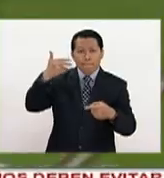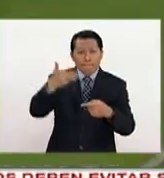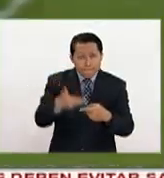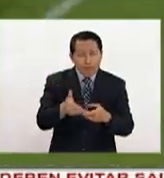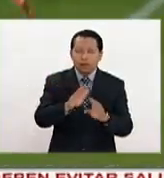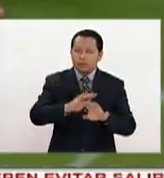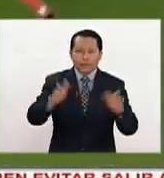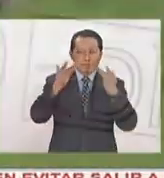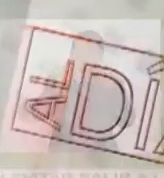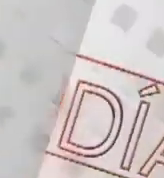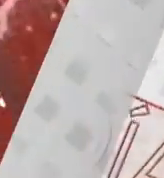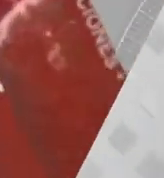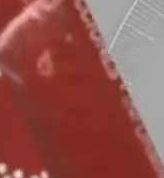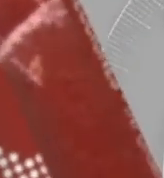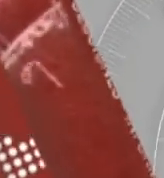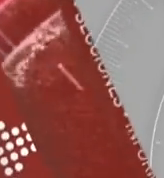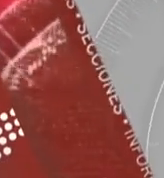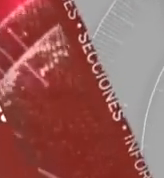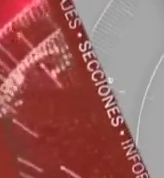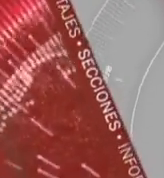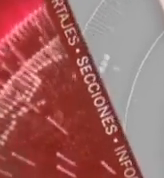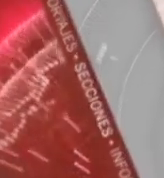retira del emparrillado.